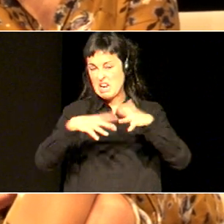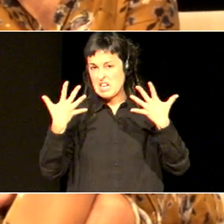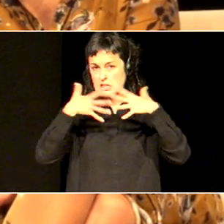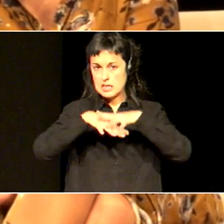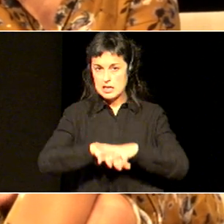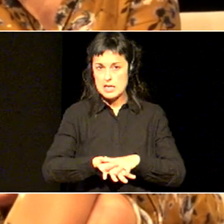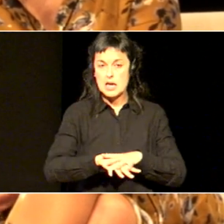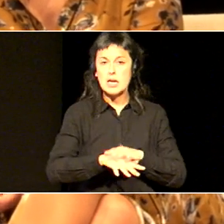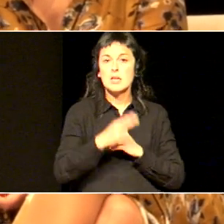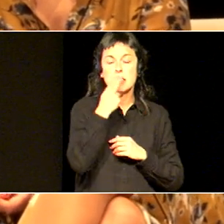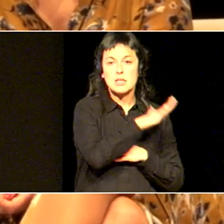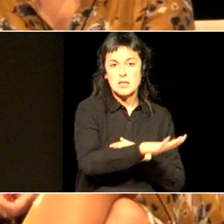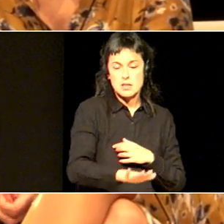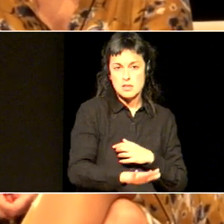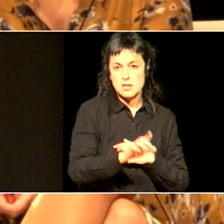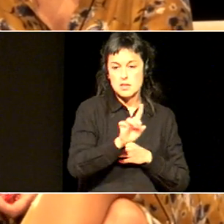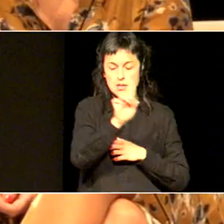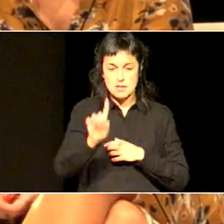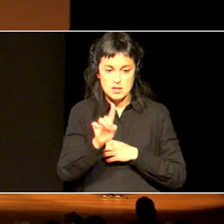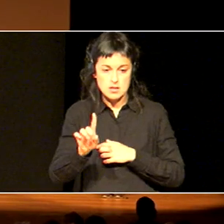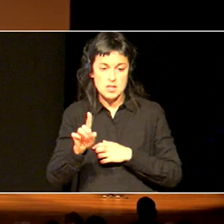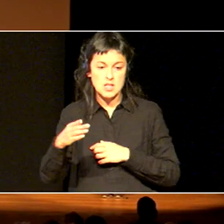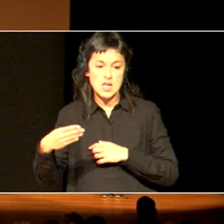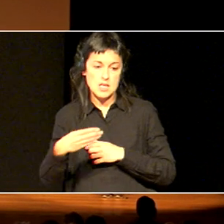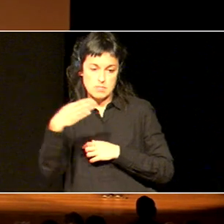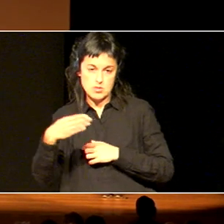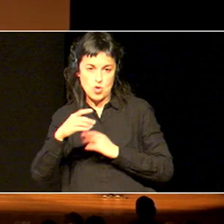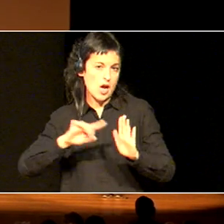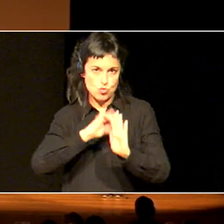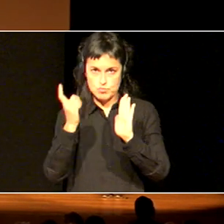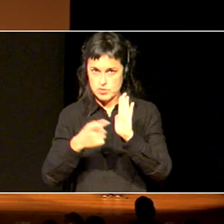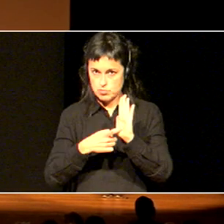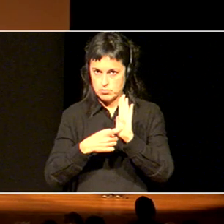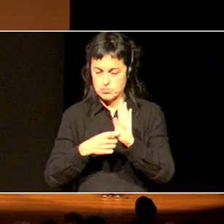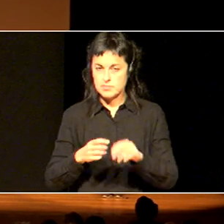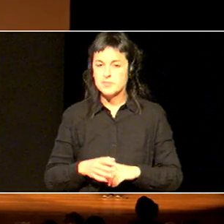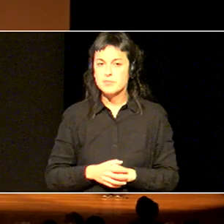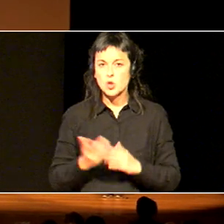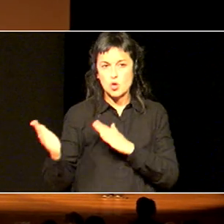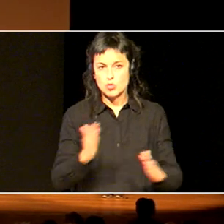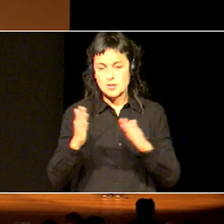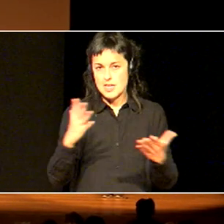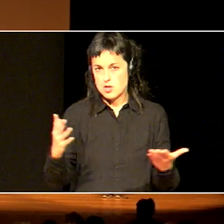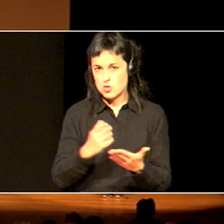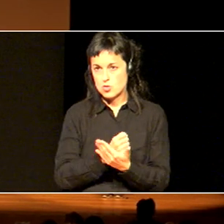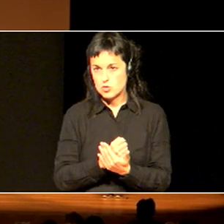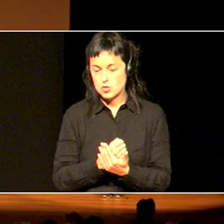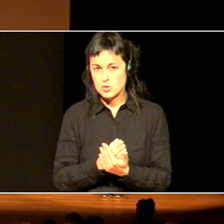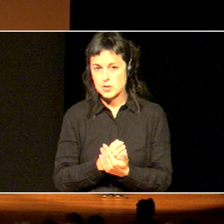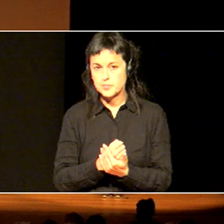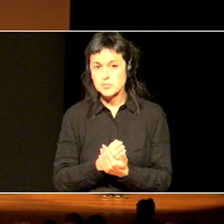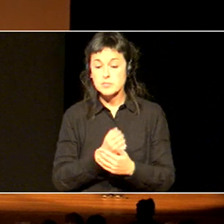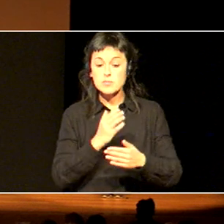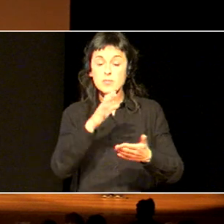HH, LH eta DBH, hiru etapa dituen ikastetxea dela. ikastetxeko ikaslego